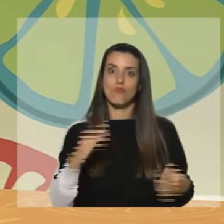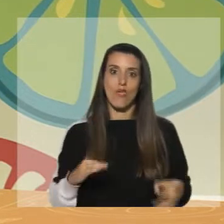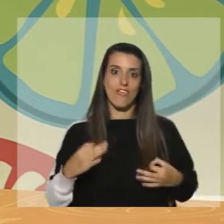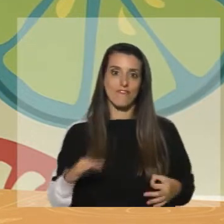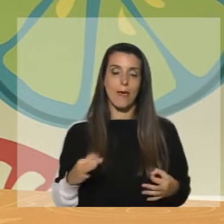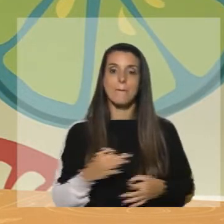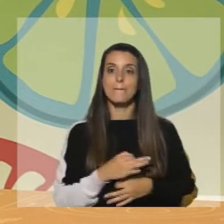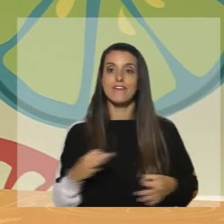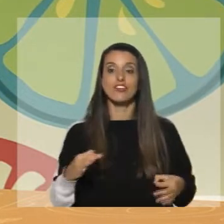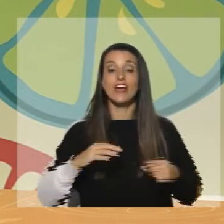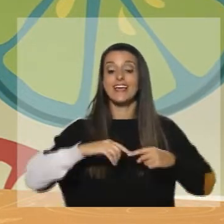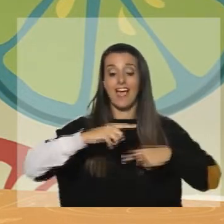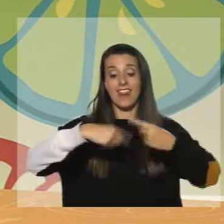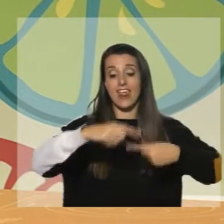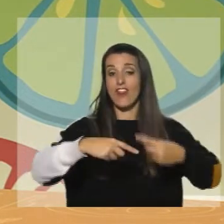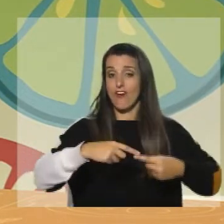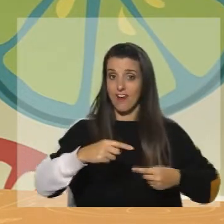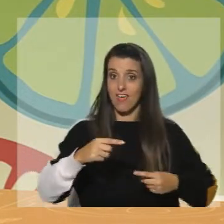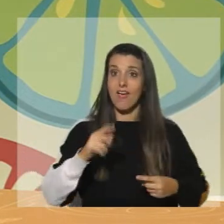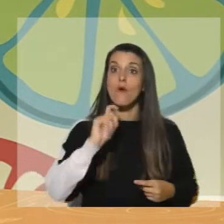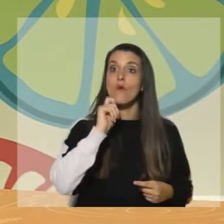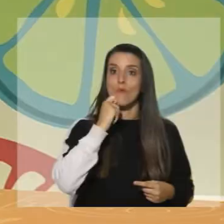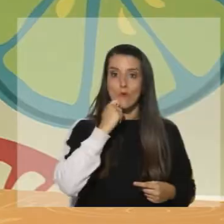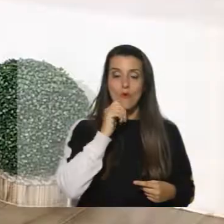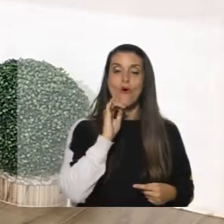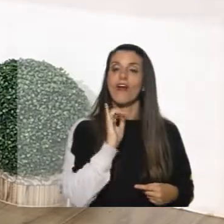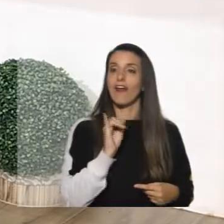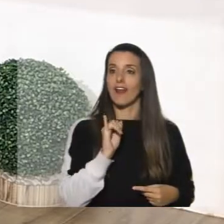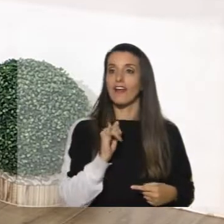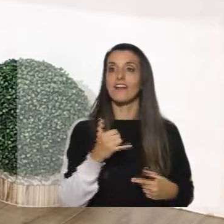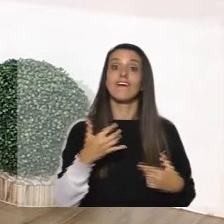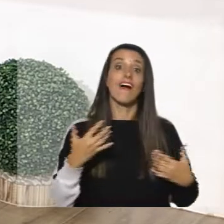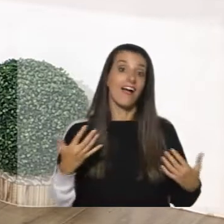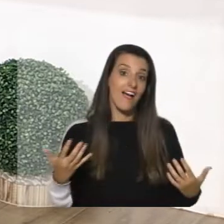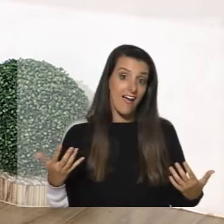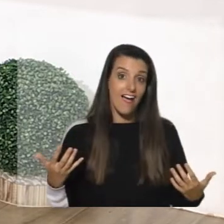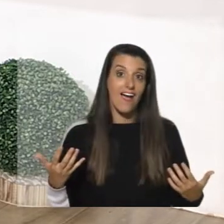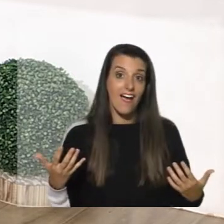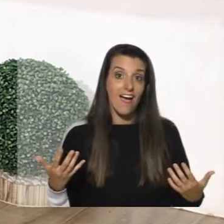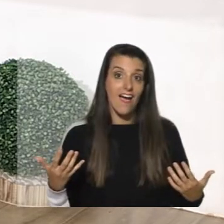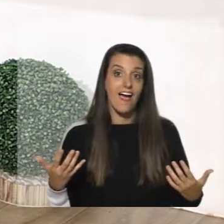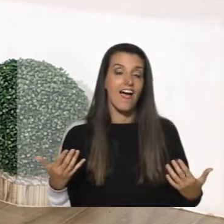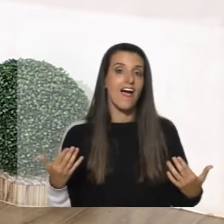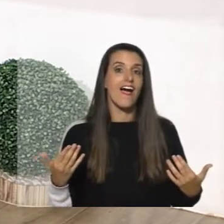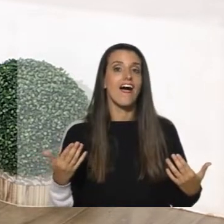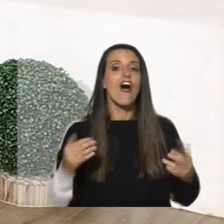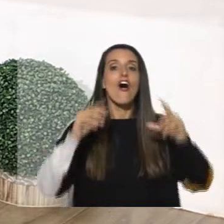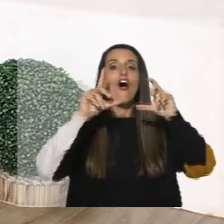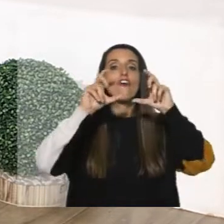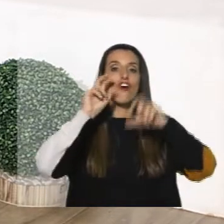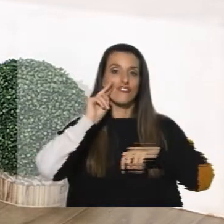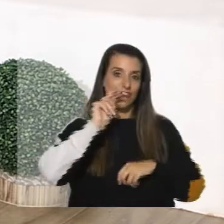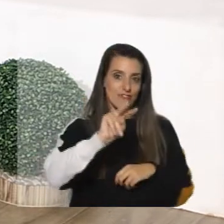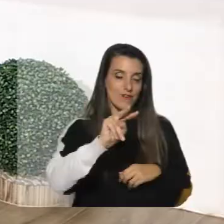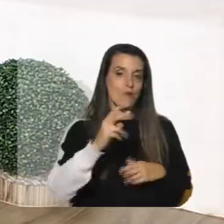espectacular hacer flanes. Y canelones. No sabes lo que son los canelones. Ay, qué rico. Bueno, vamos a tener que... Bueno, eso no lo probamos, vimos fotos. Claro, justo